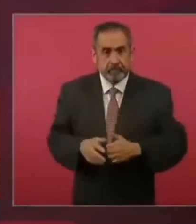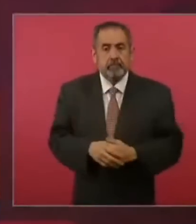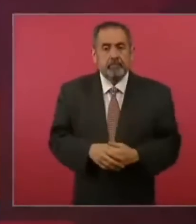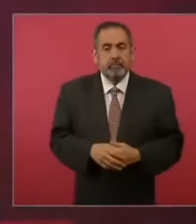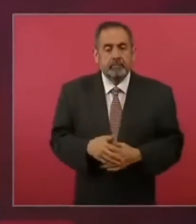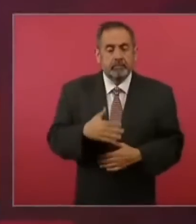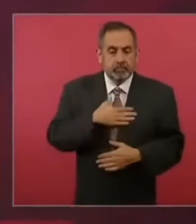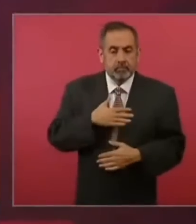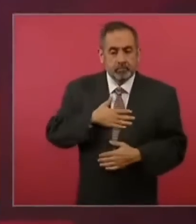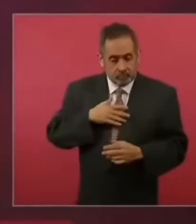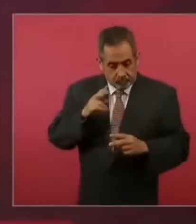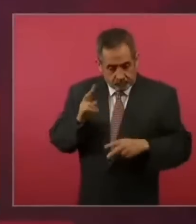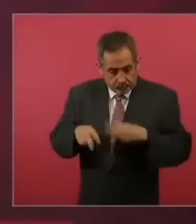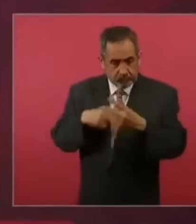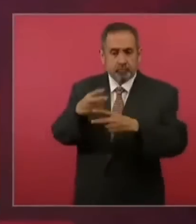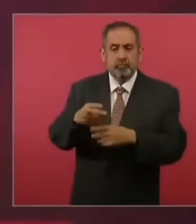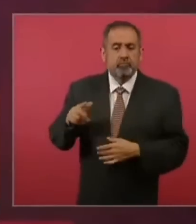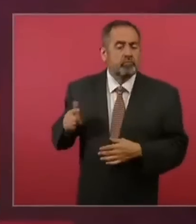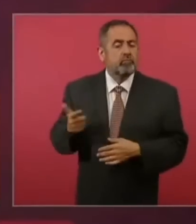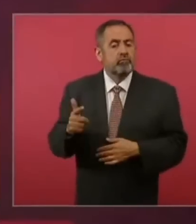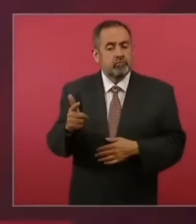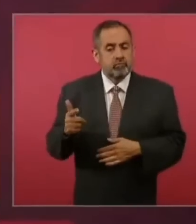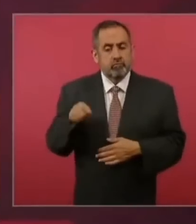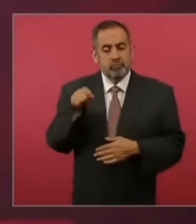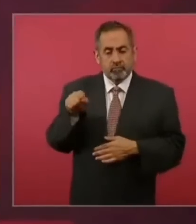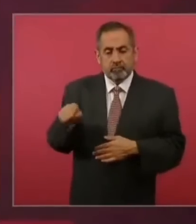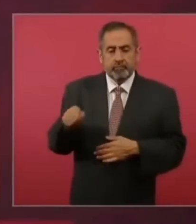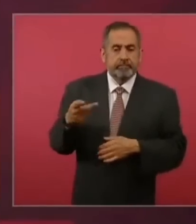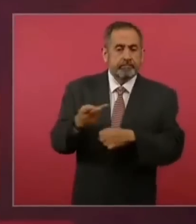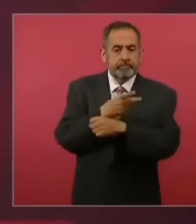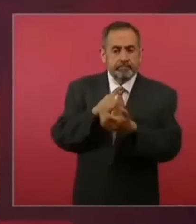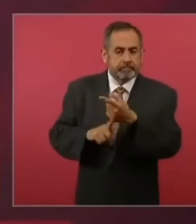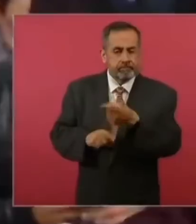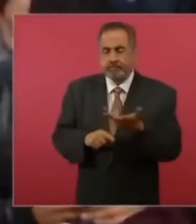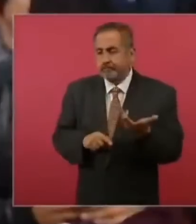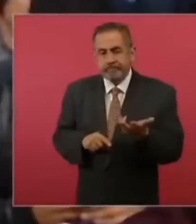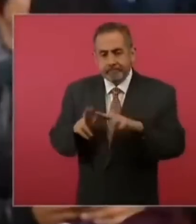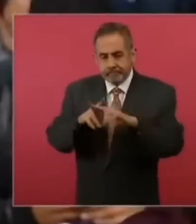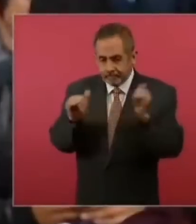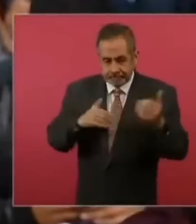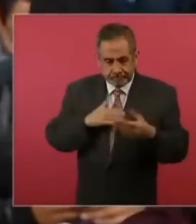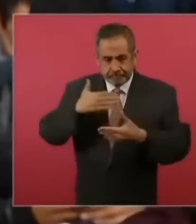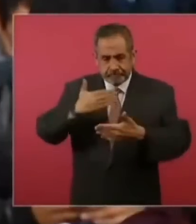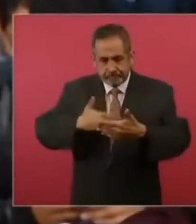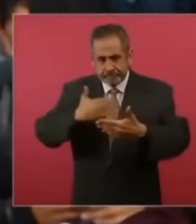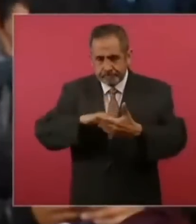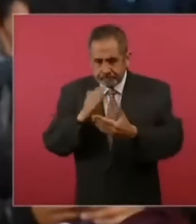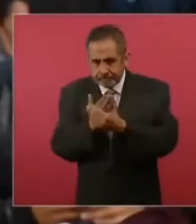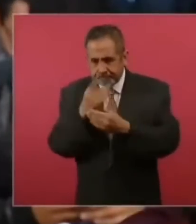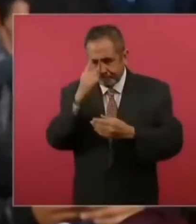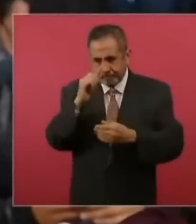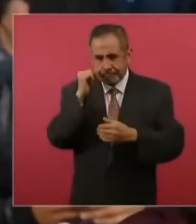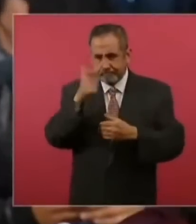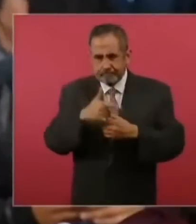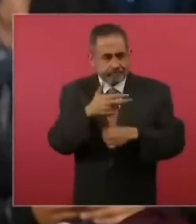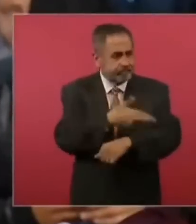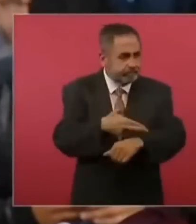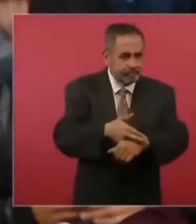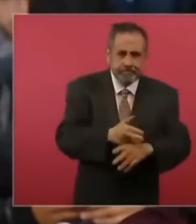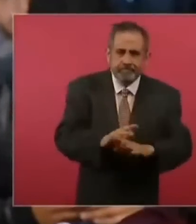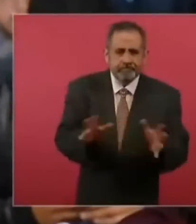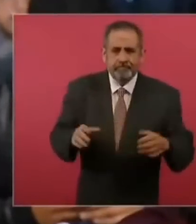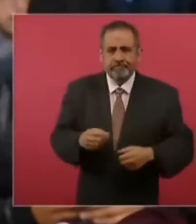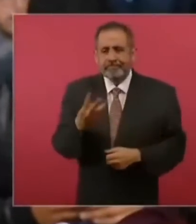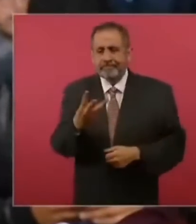Yo personalmente fui a Guanajuato, pero resulta que ni siquiera existían las fichas de localización. Son